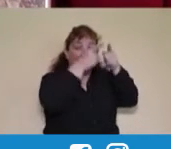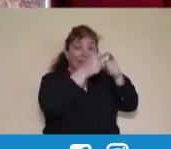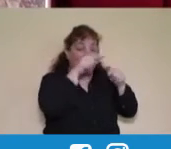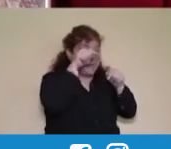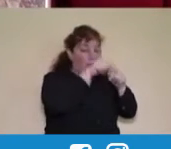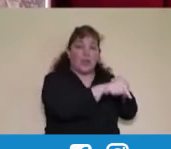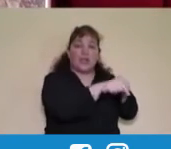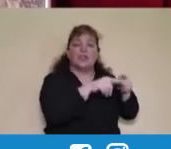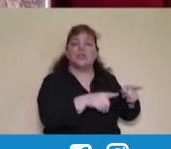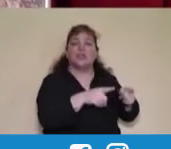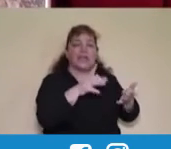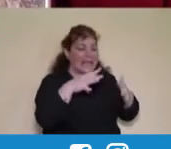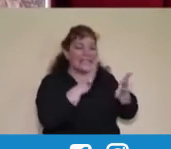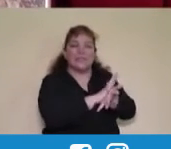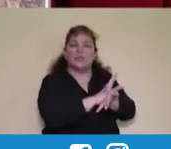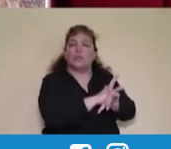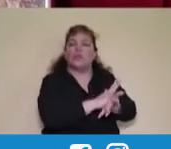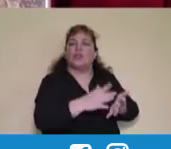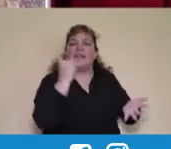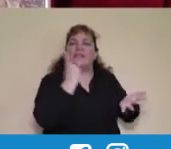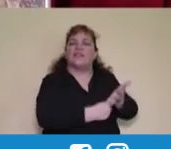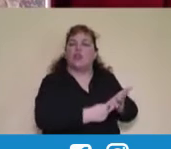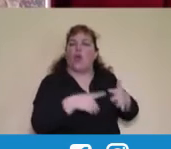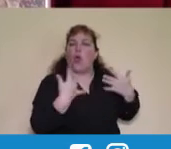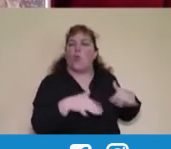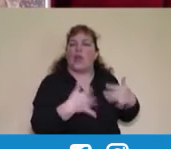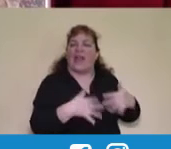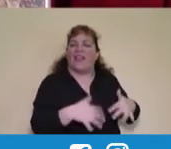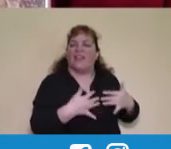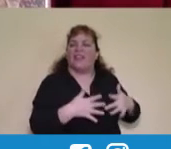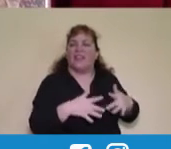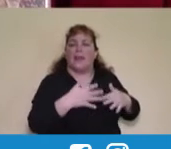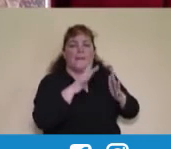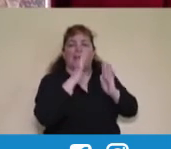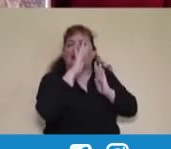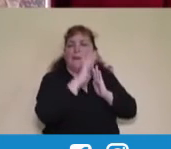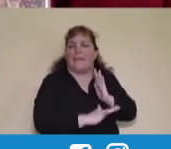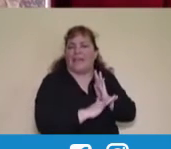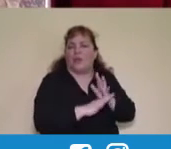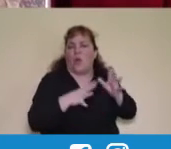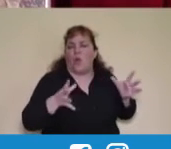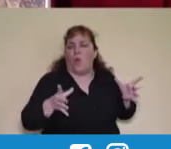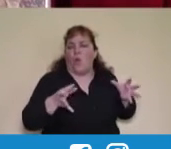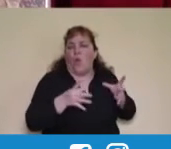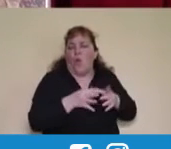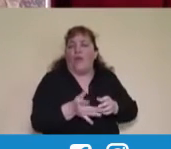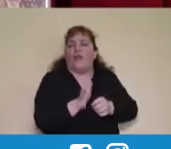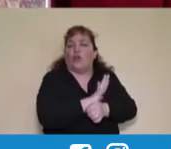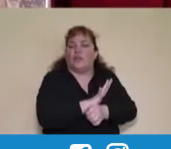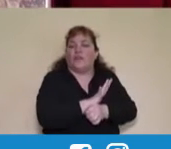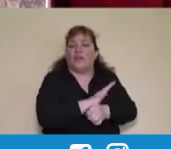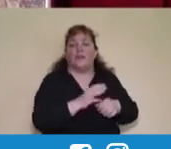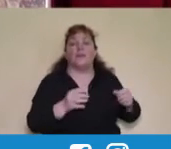la adopción de medidas urgentes que tiendan a mitigar los efectos de la pandemia. La conformación de